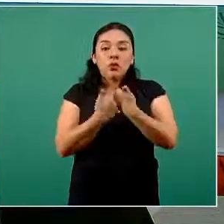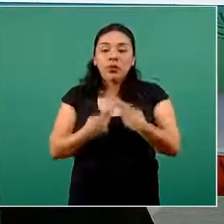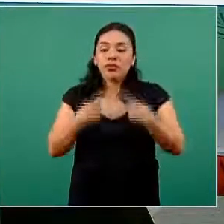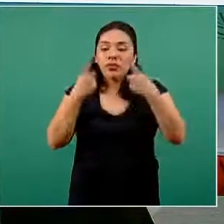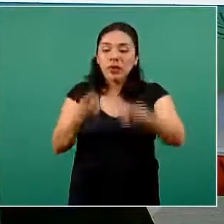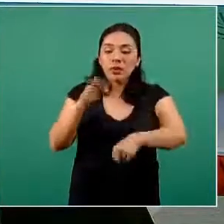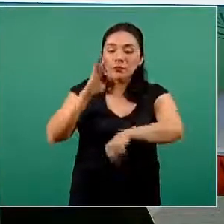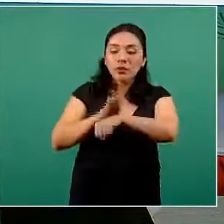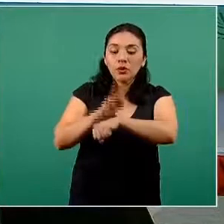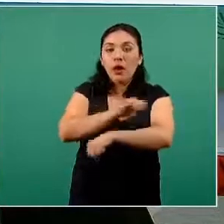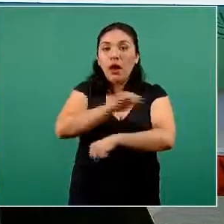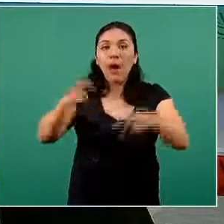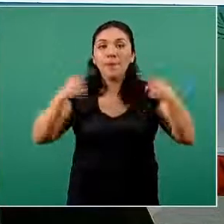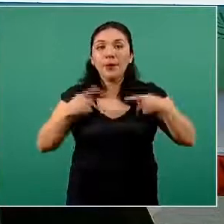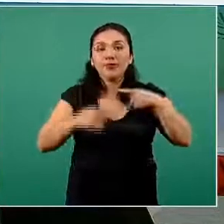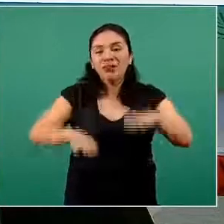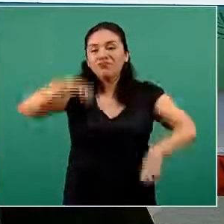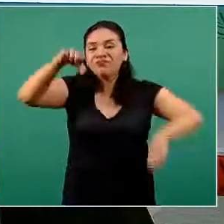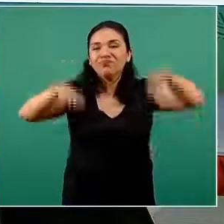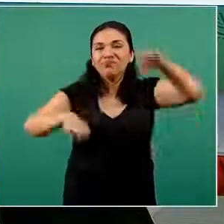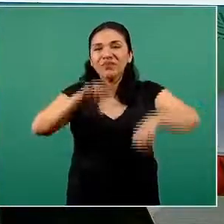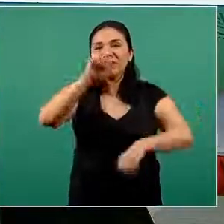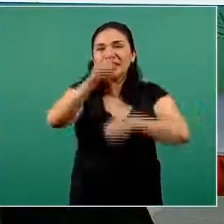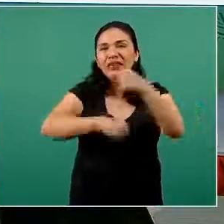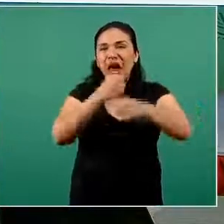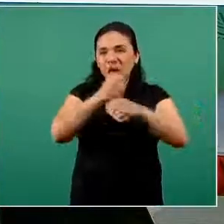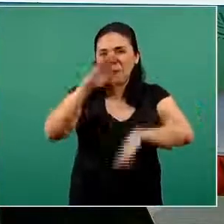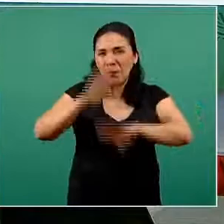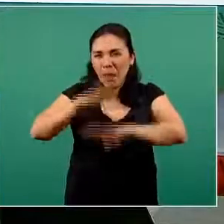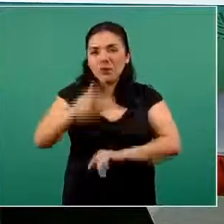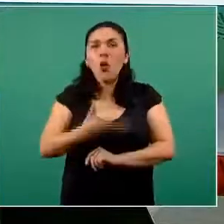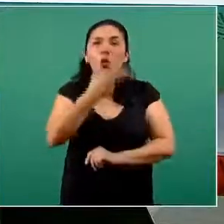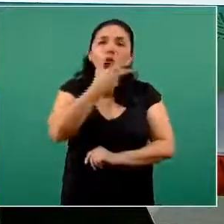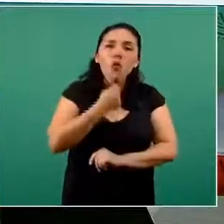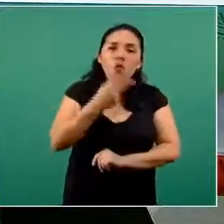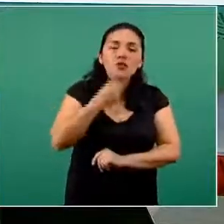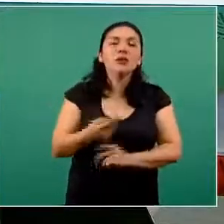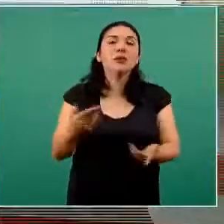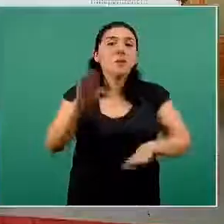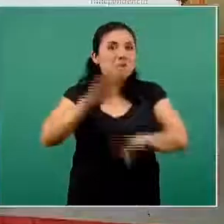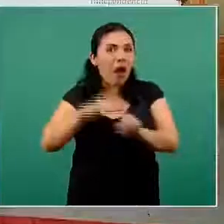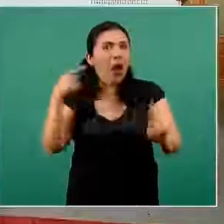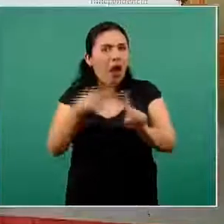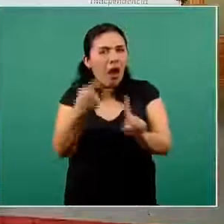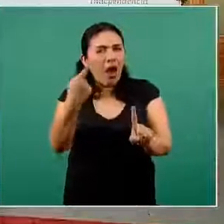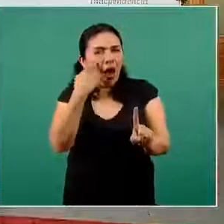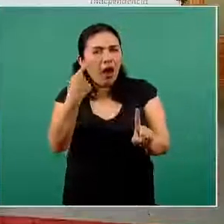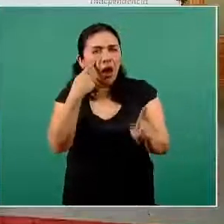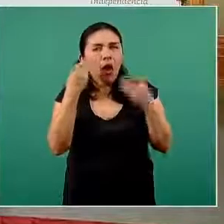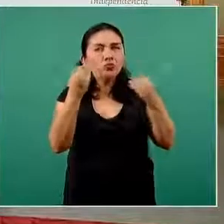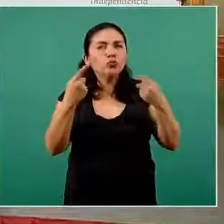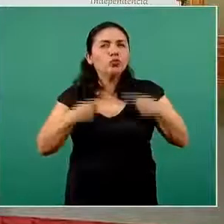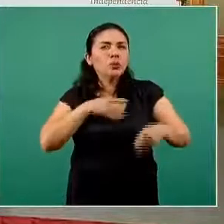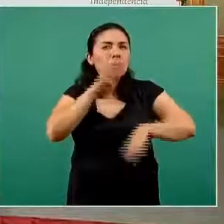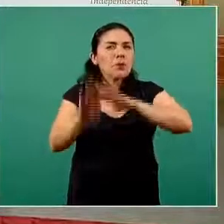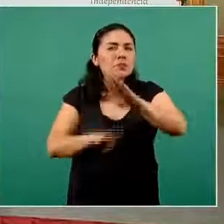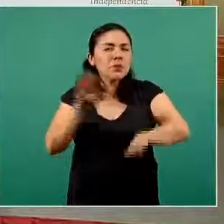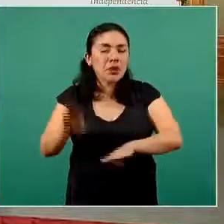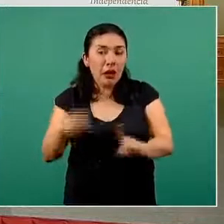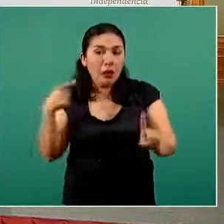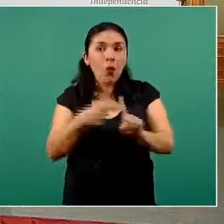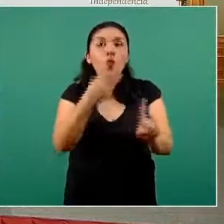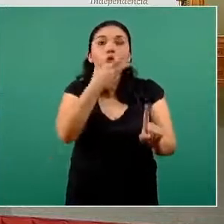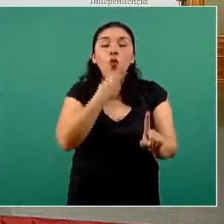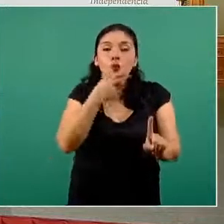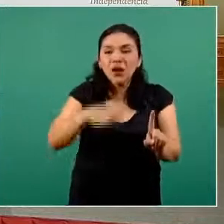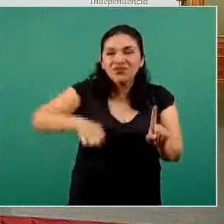los adultos mayores de 60 años, a los hombres mayores de 60 años, que es donde se presenta la mayor morbimortalidad,